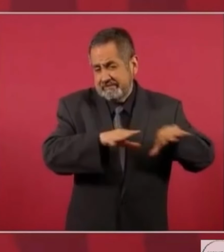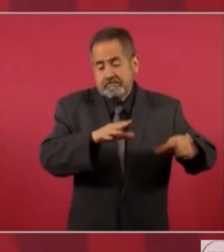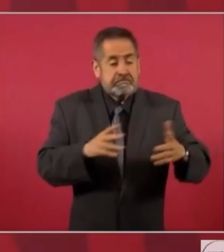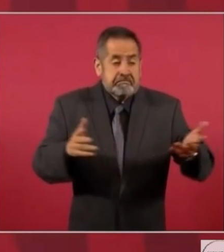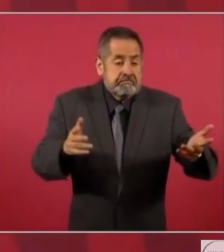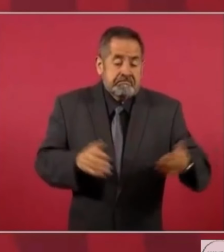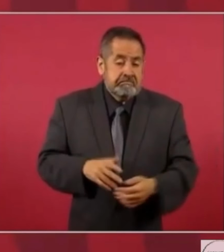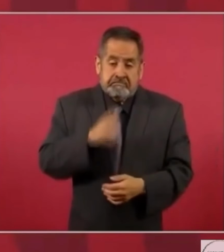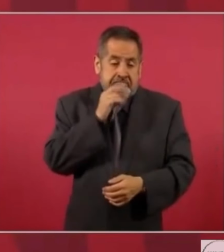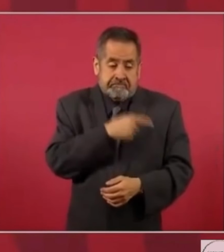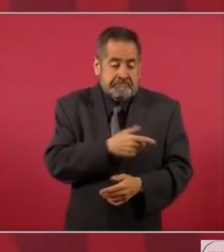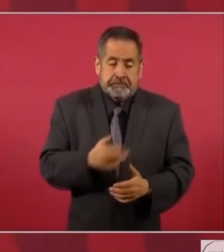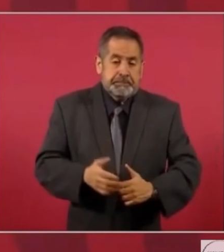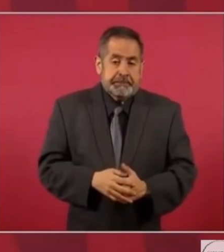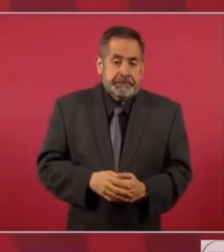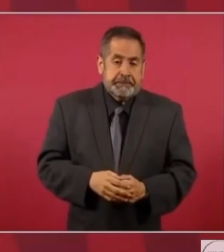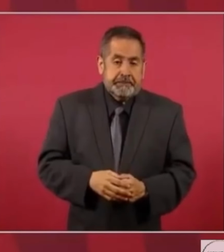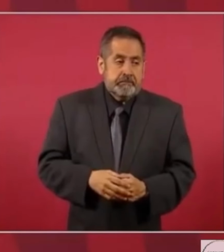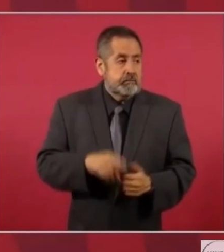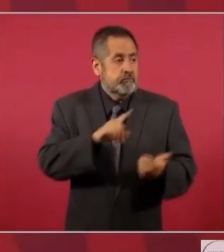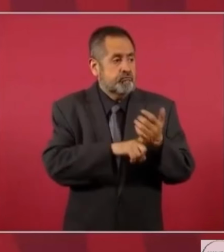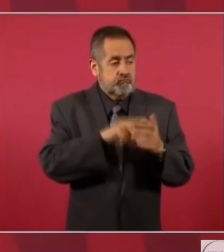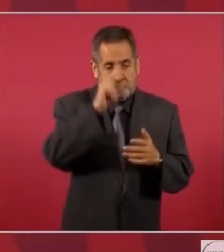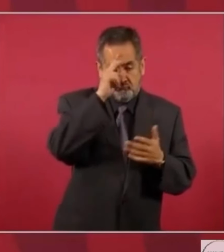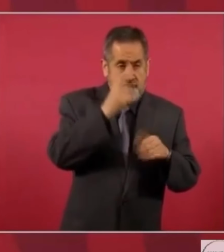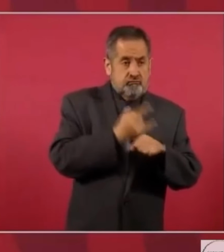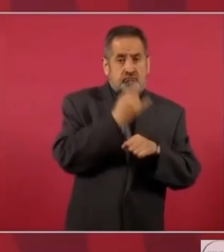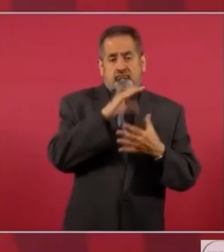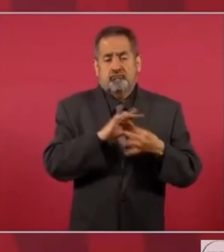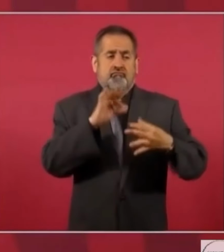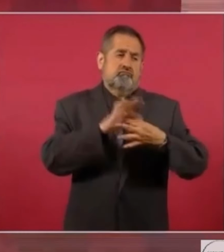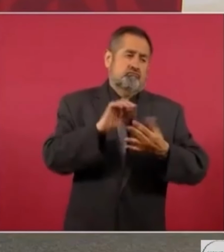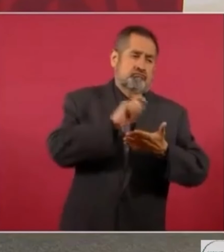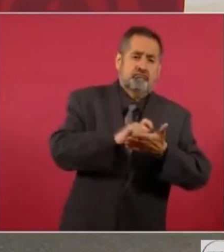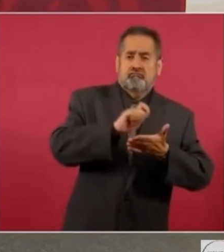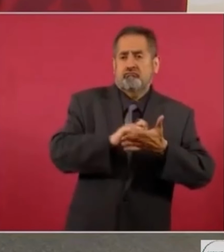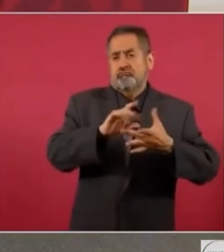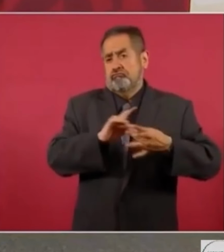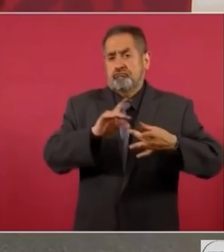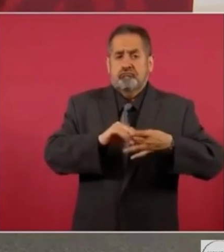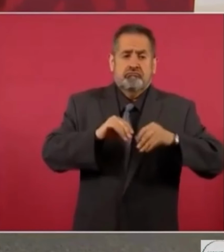con sus intelectuales orgánicos,